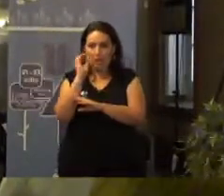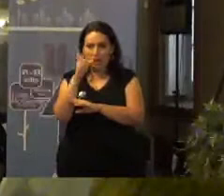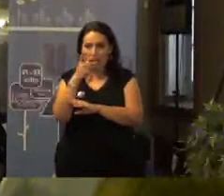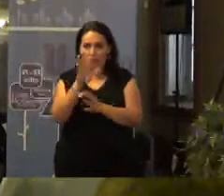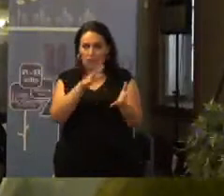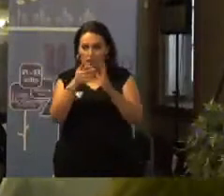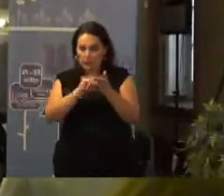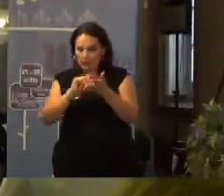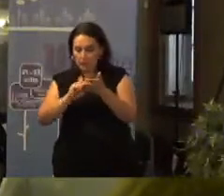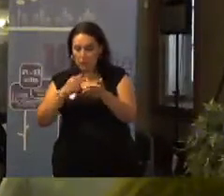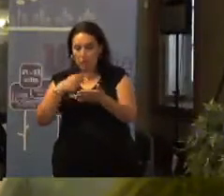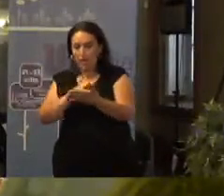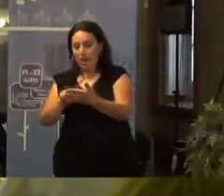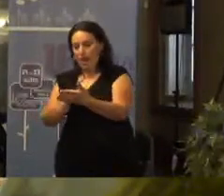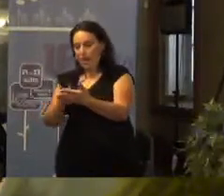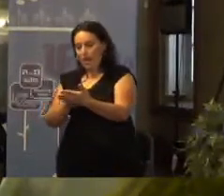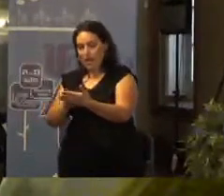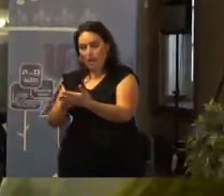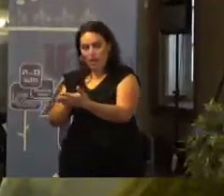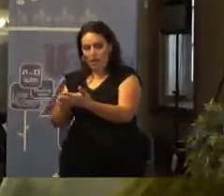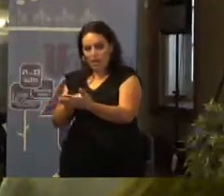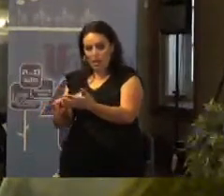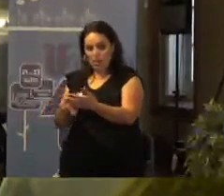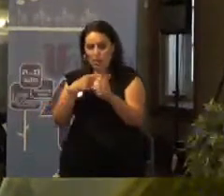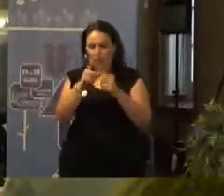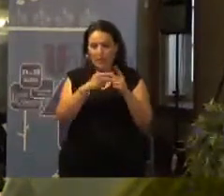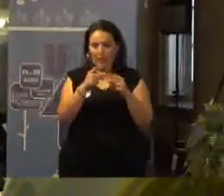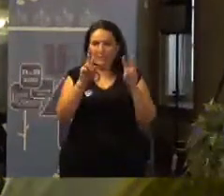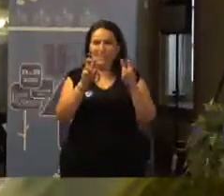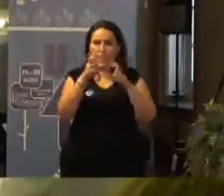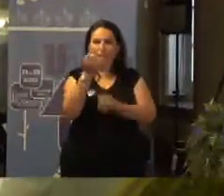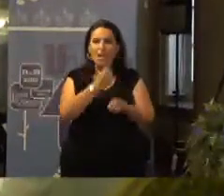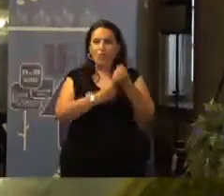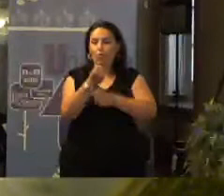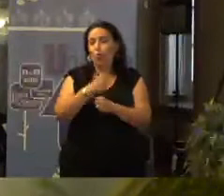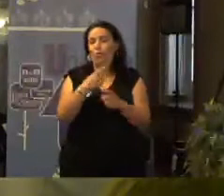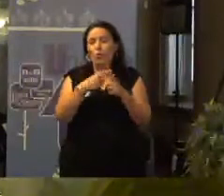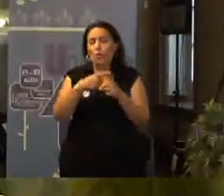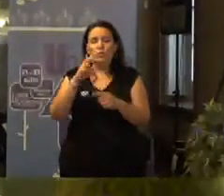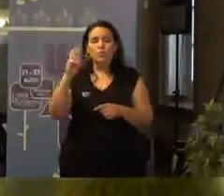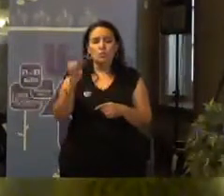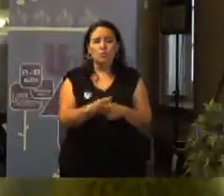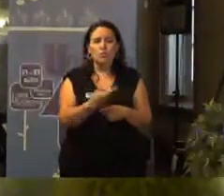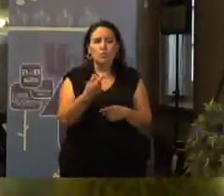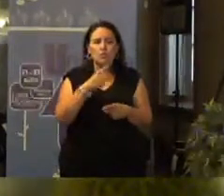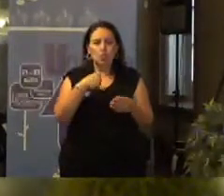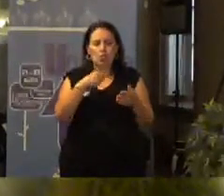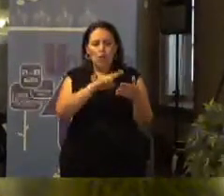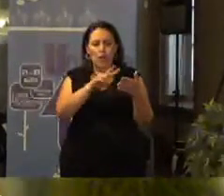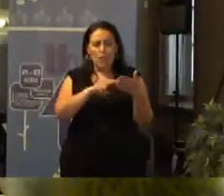min corresponderame facer polo BNG a da diagnose económica, etc., e a Carlos